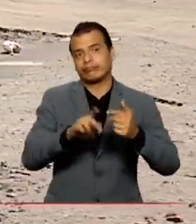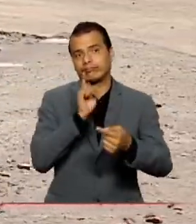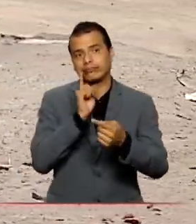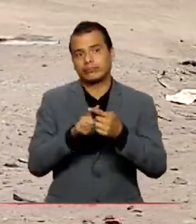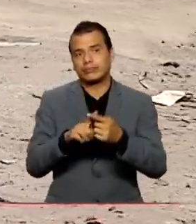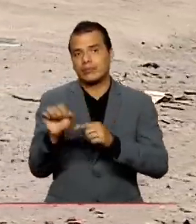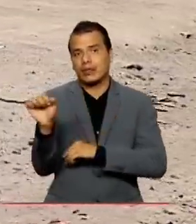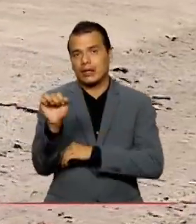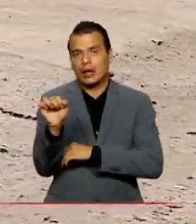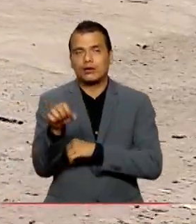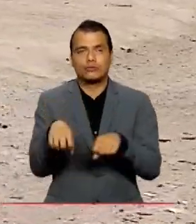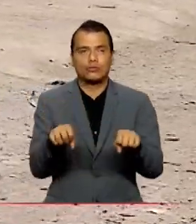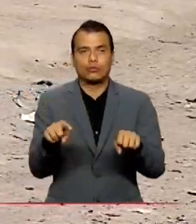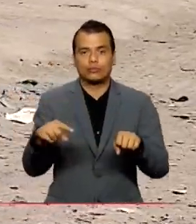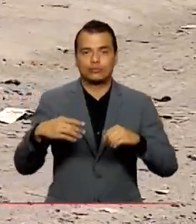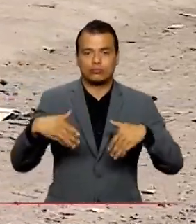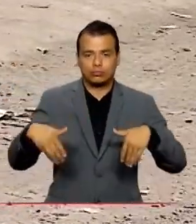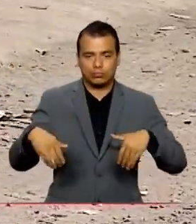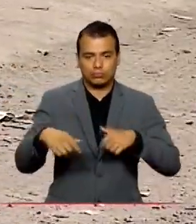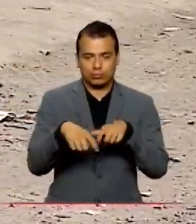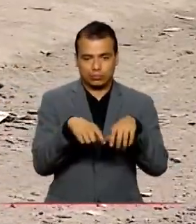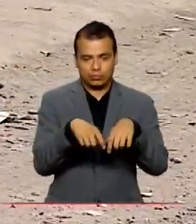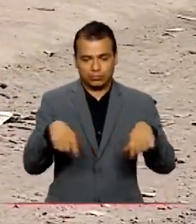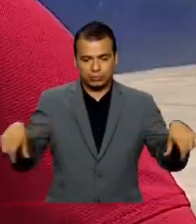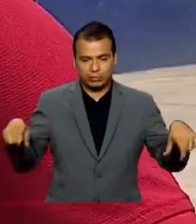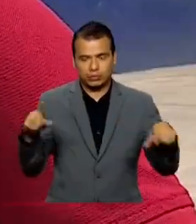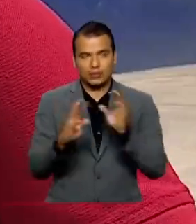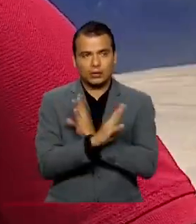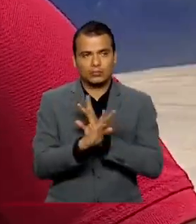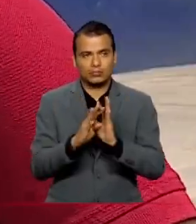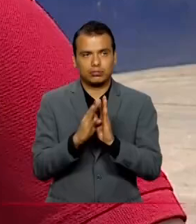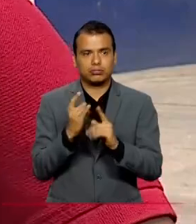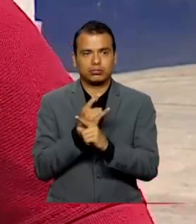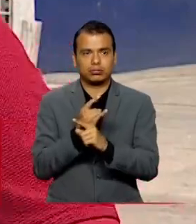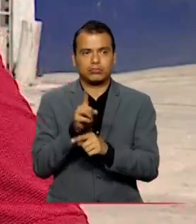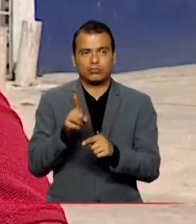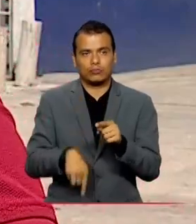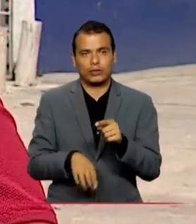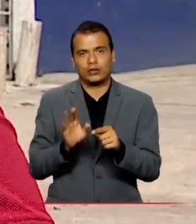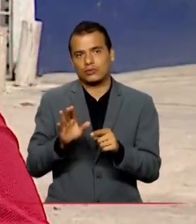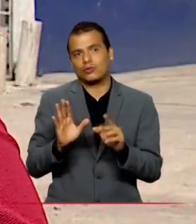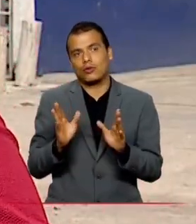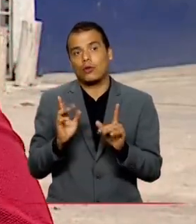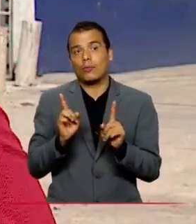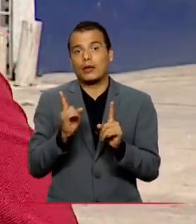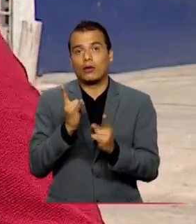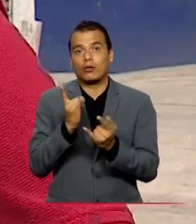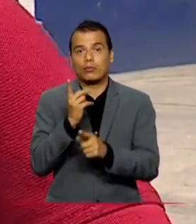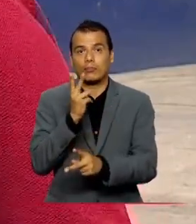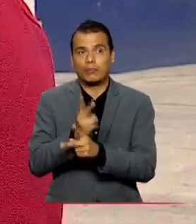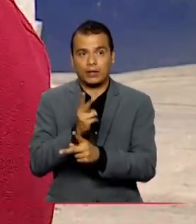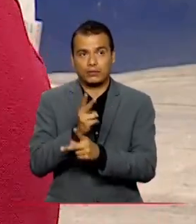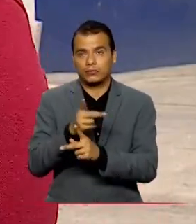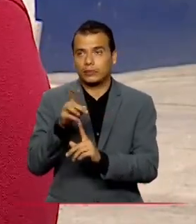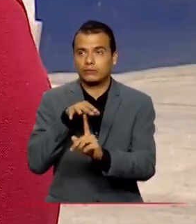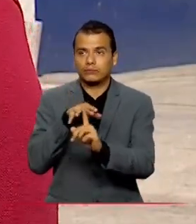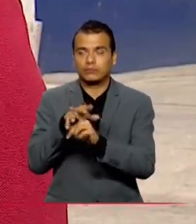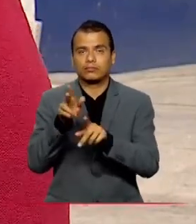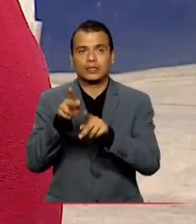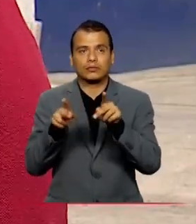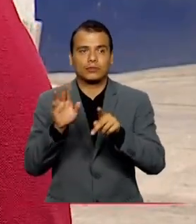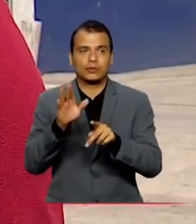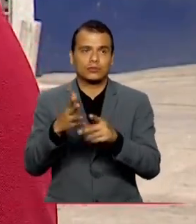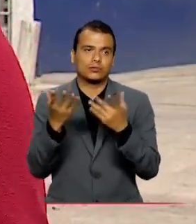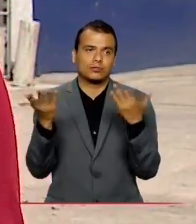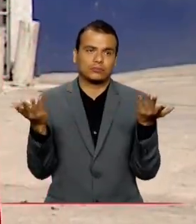transitan. Por lo menos ahí, ese es un paso para los peatones, no para construir bolardos para que no pasen motos o no